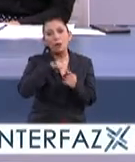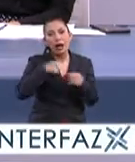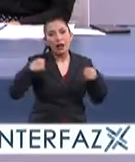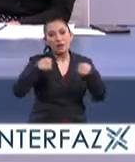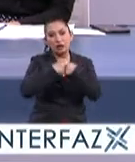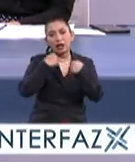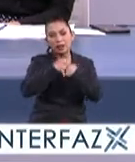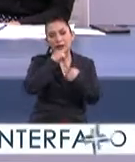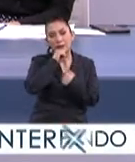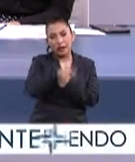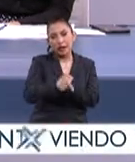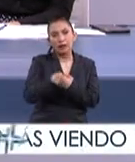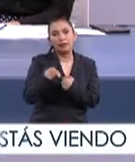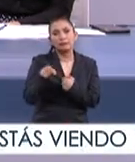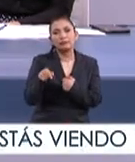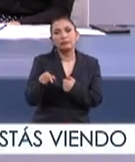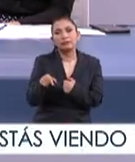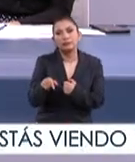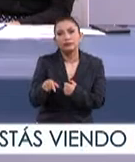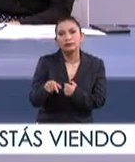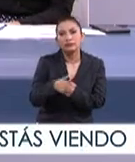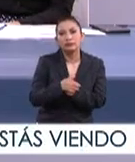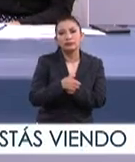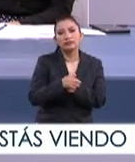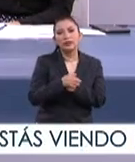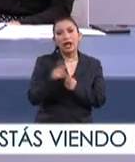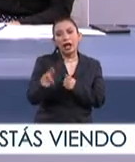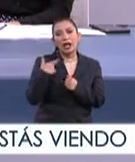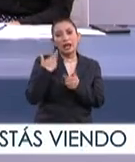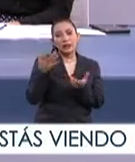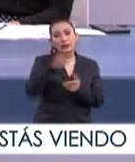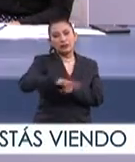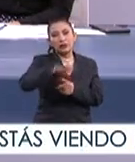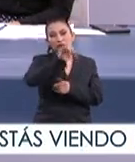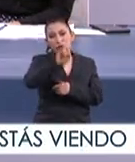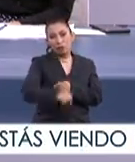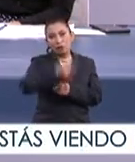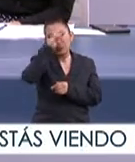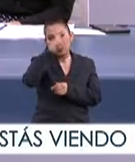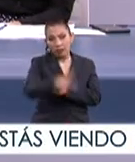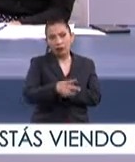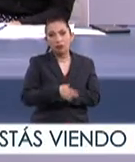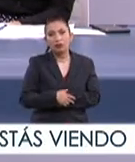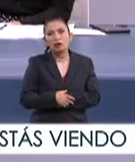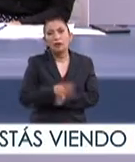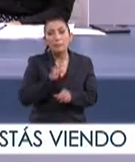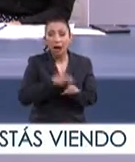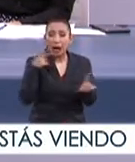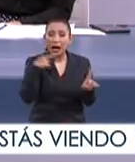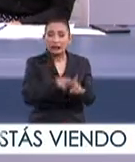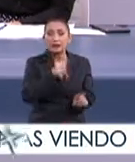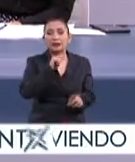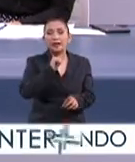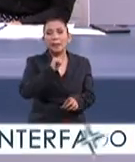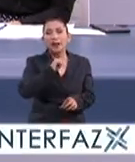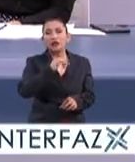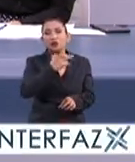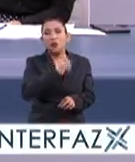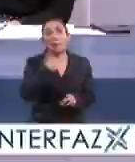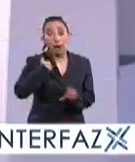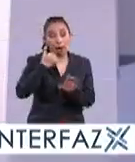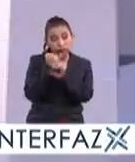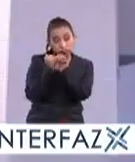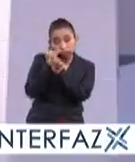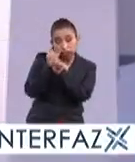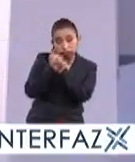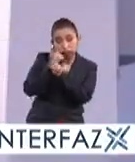frontera, y pues obviamente en la parte del sur de México, en particular Tapachula, pero